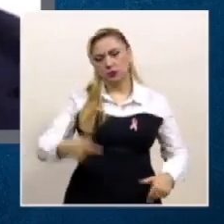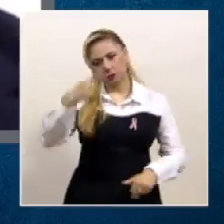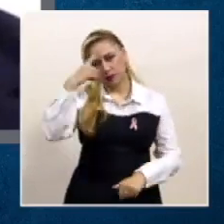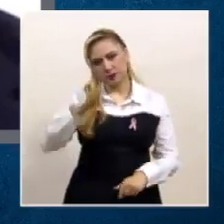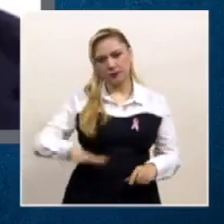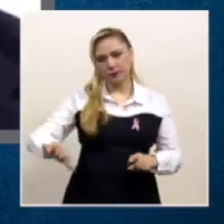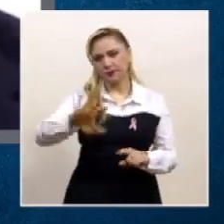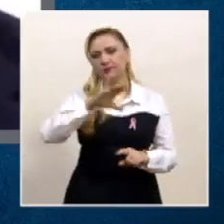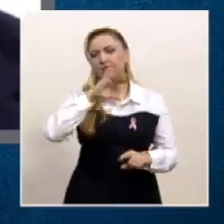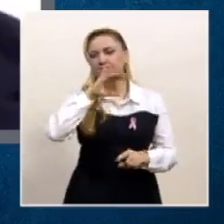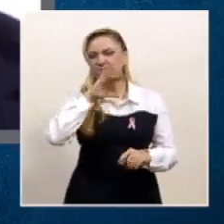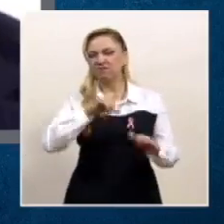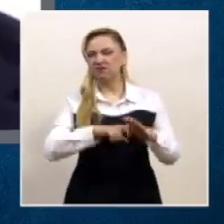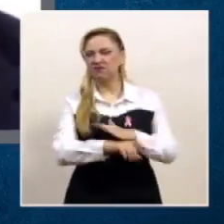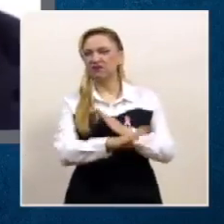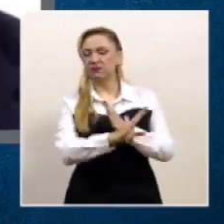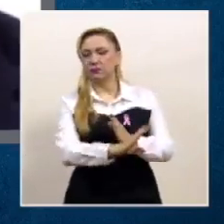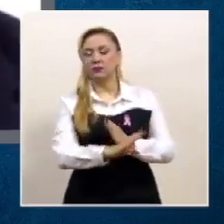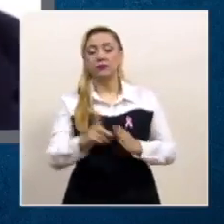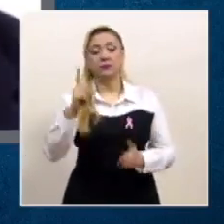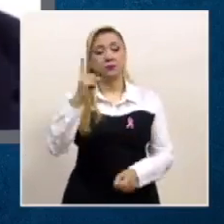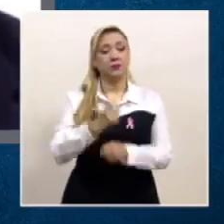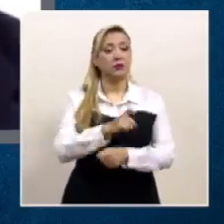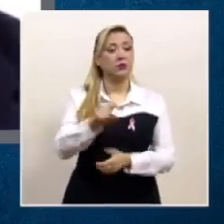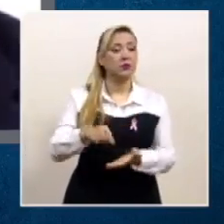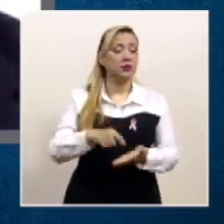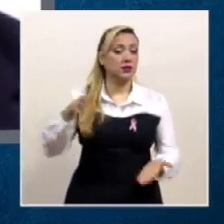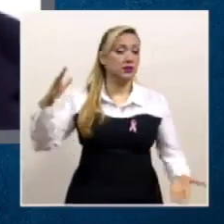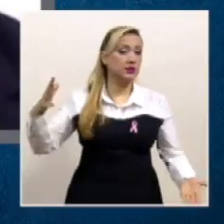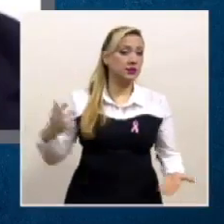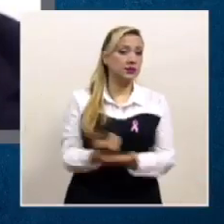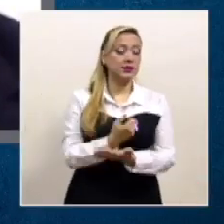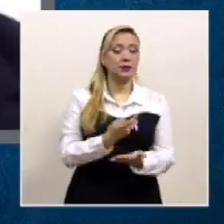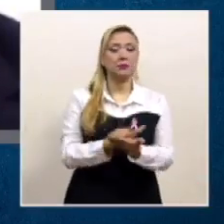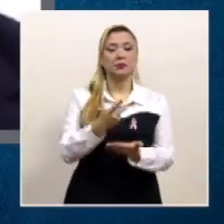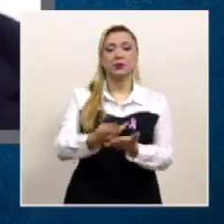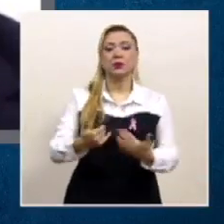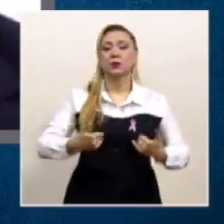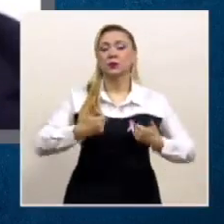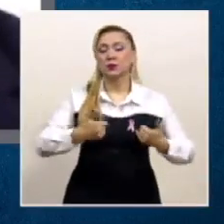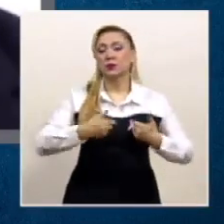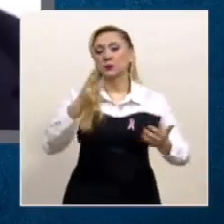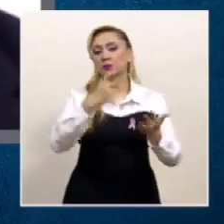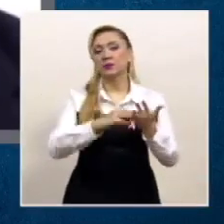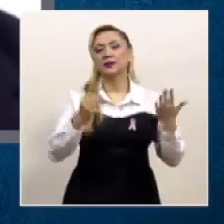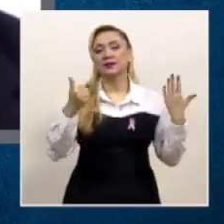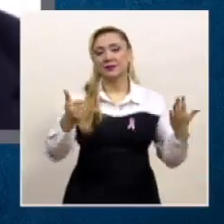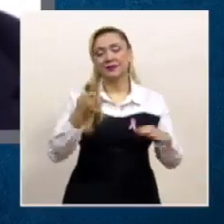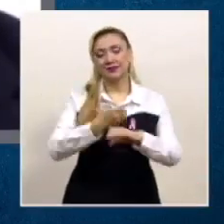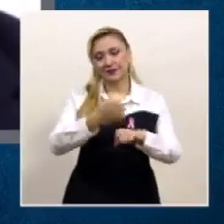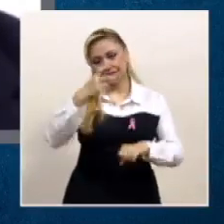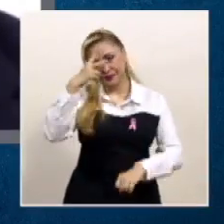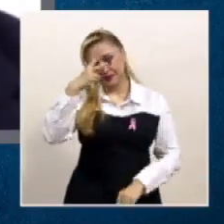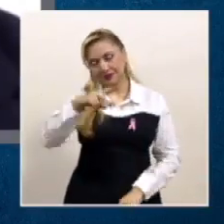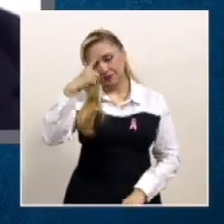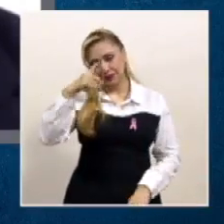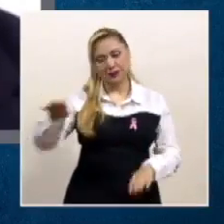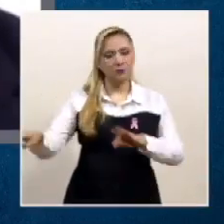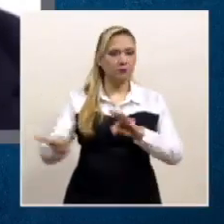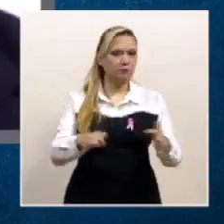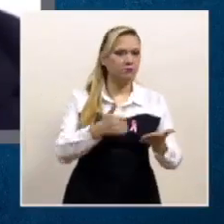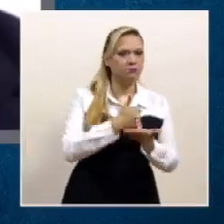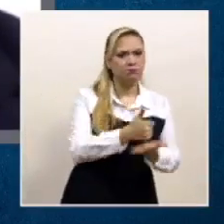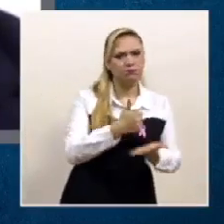Nacional Anticorrupción. Fue ganador del primer lugar del Premio Estatal de la Juventud 2006 del Estado de México en la categoría de labor social.